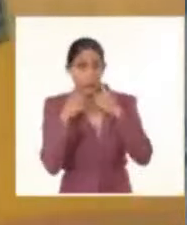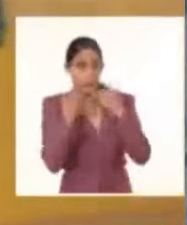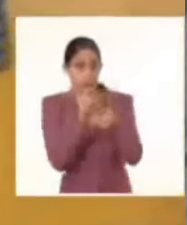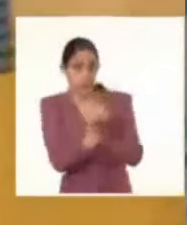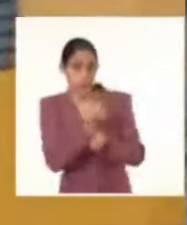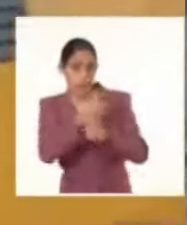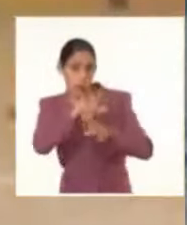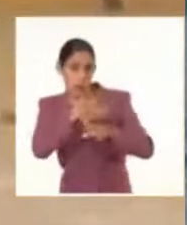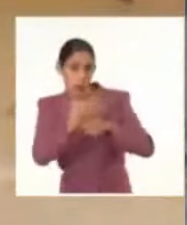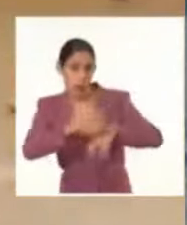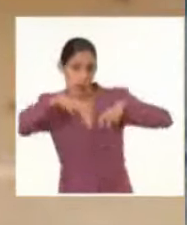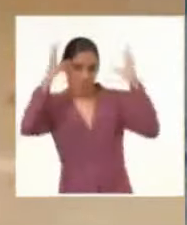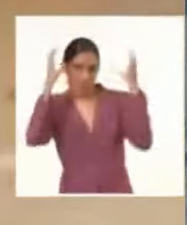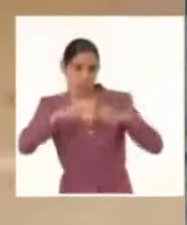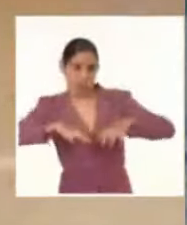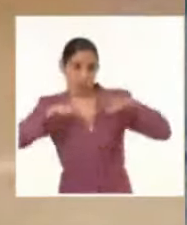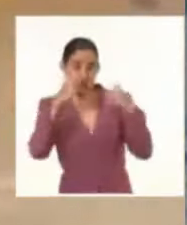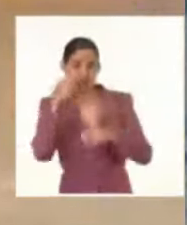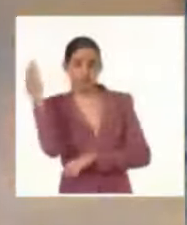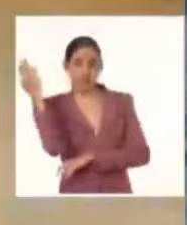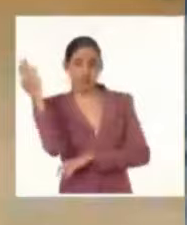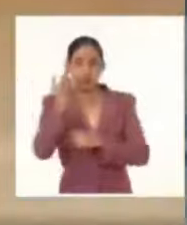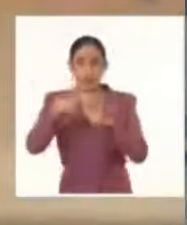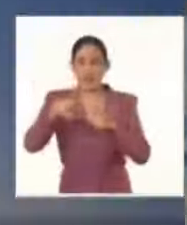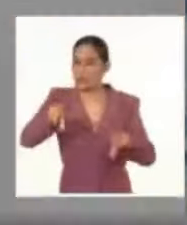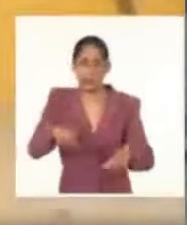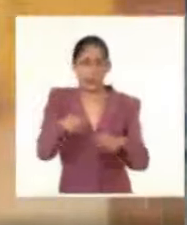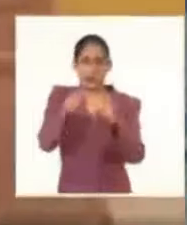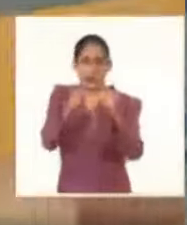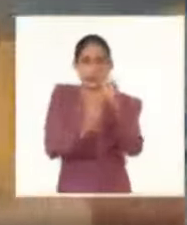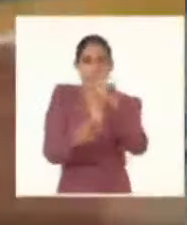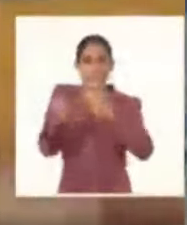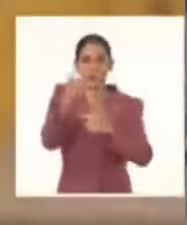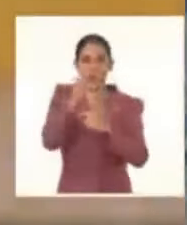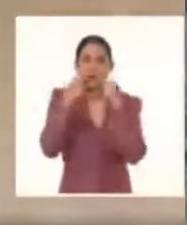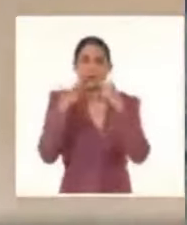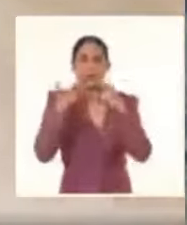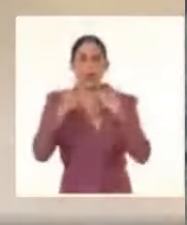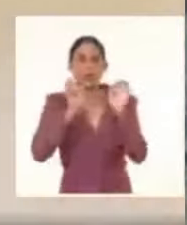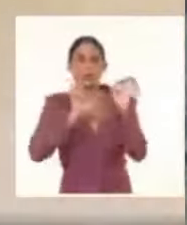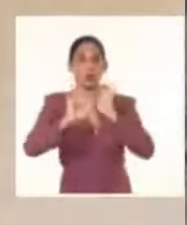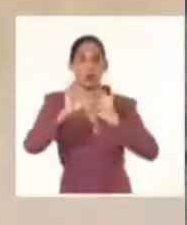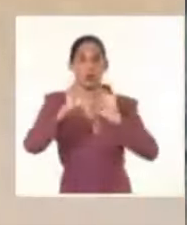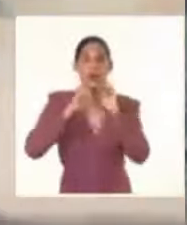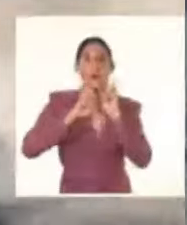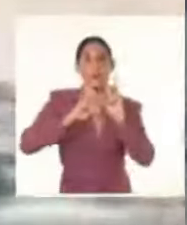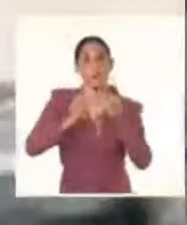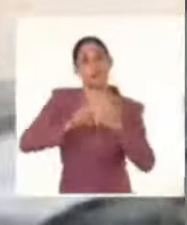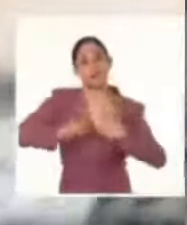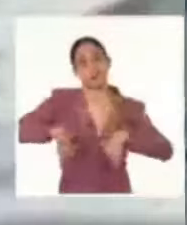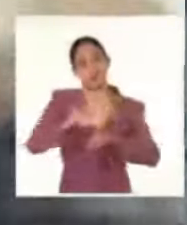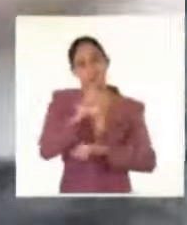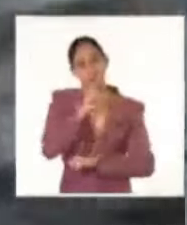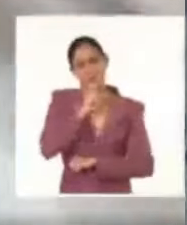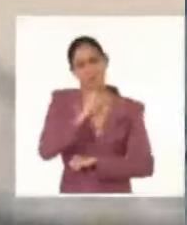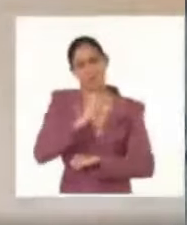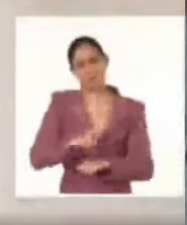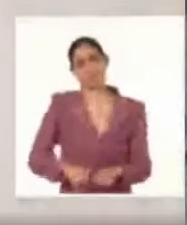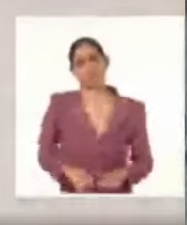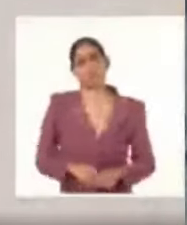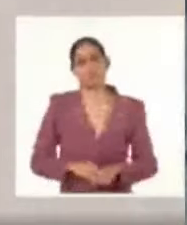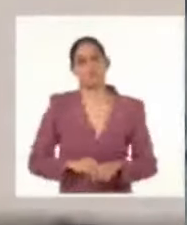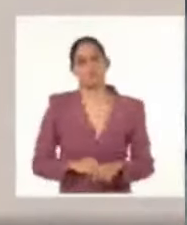paso del huracán Oscar, pero se cumple con la misión de salvaguardar las vidas humanas en una situación tan difícil.